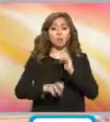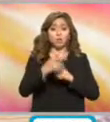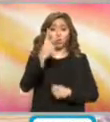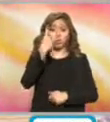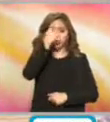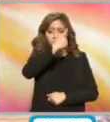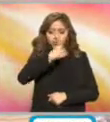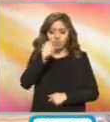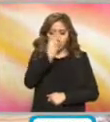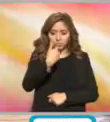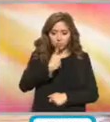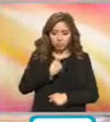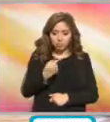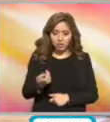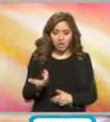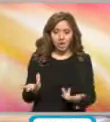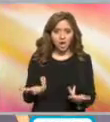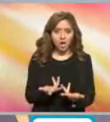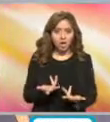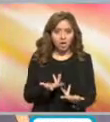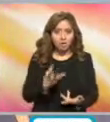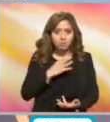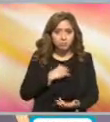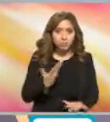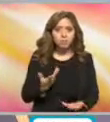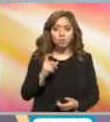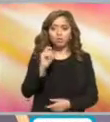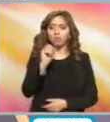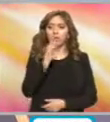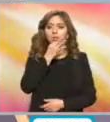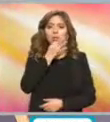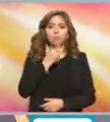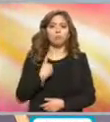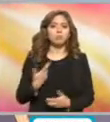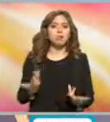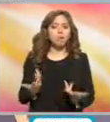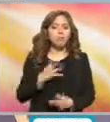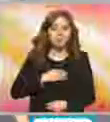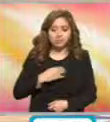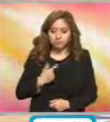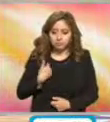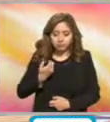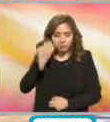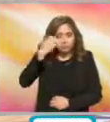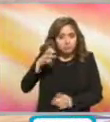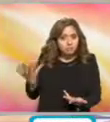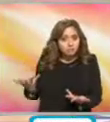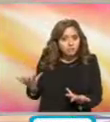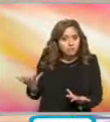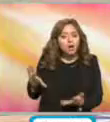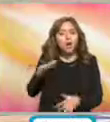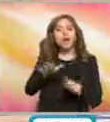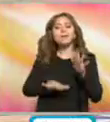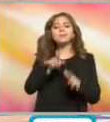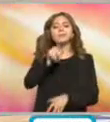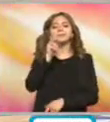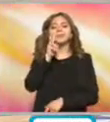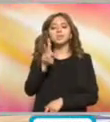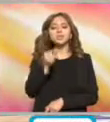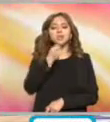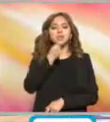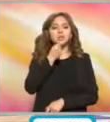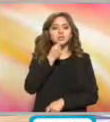no uno sabe qué hacer con los niños. ¿A las 2 horas, Juan? A los 20 minutos. Y es que es el clásico, ¿no? Que volteas a ver al niño y yo no le